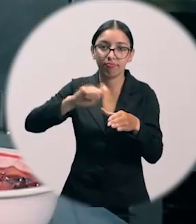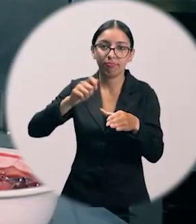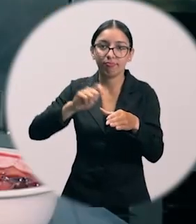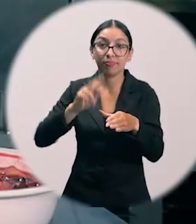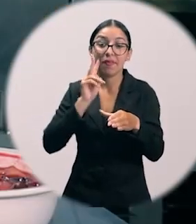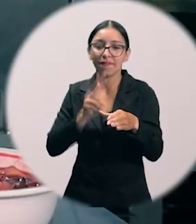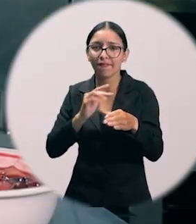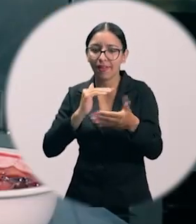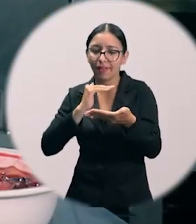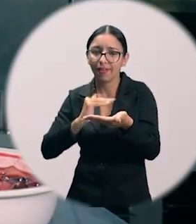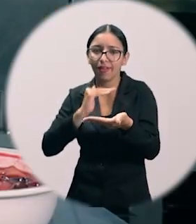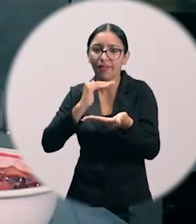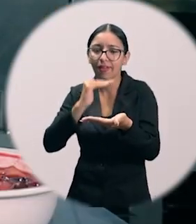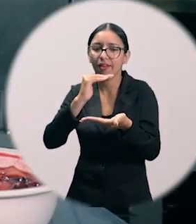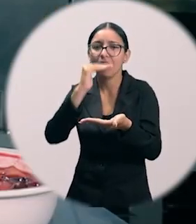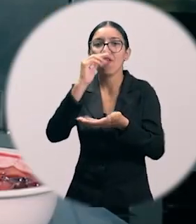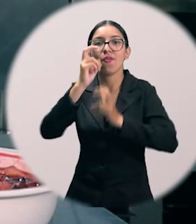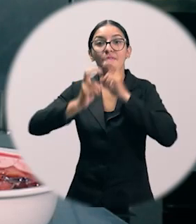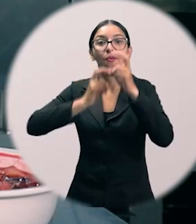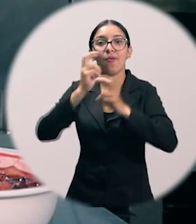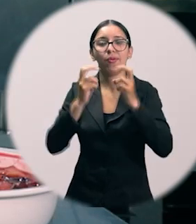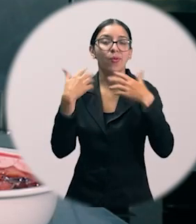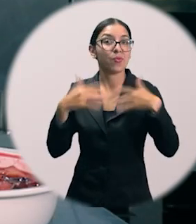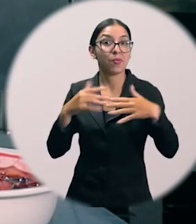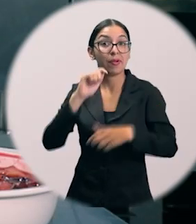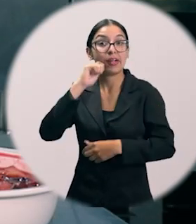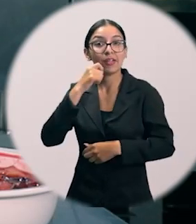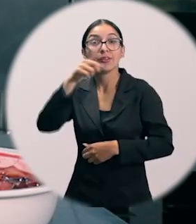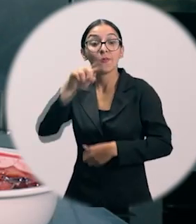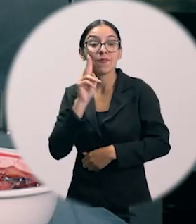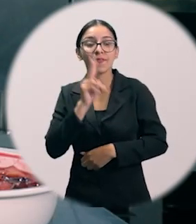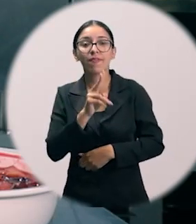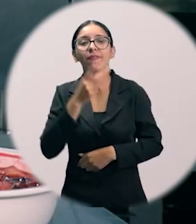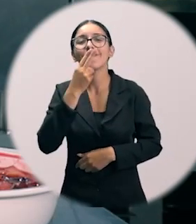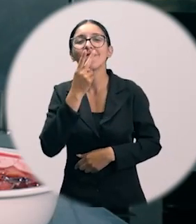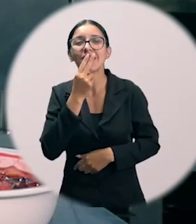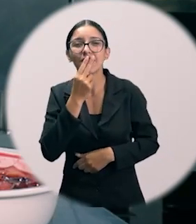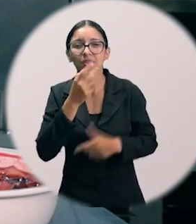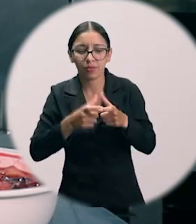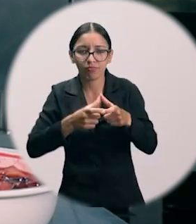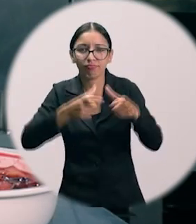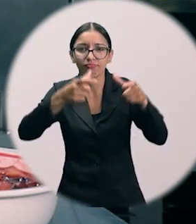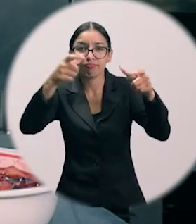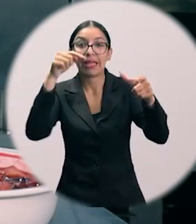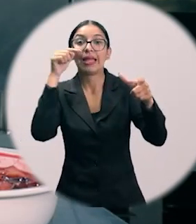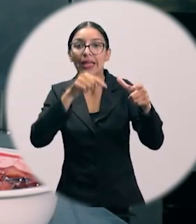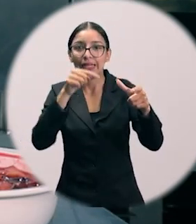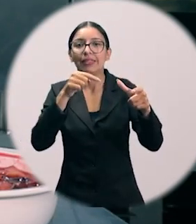Y van a ir quedando como capas de colores también, por eso es interesante hacer en un recipiente de vidrio para que podamos